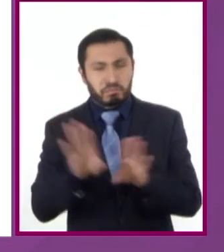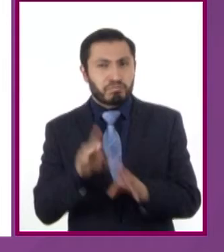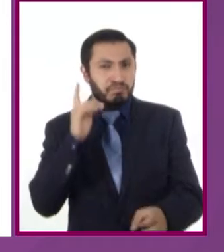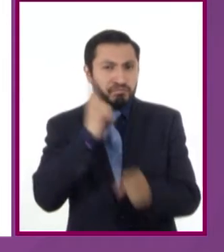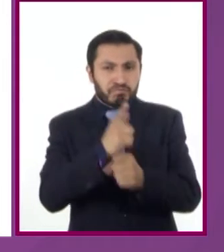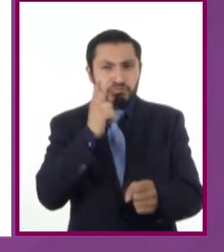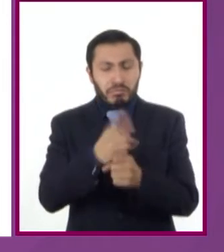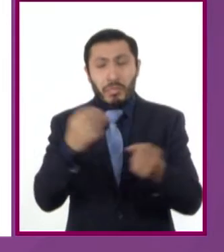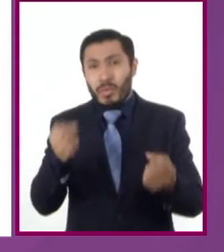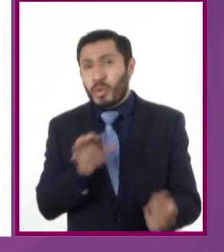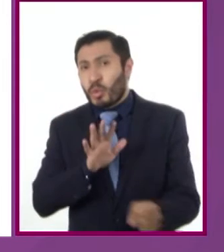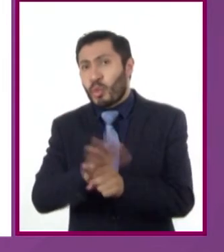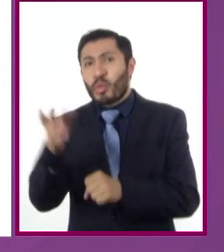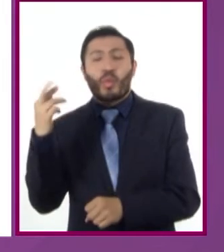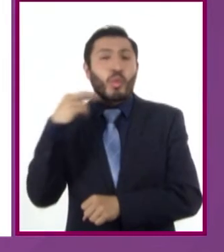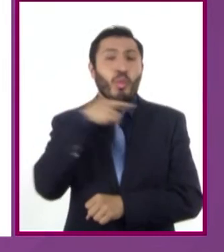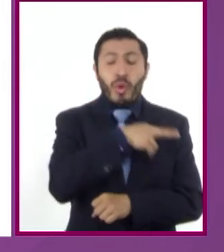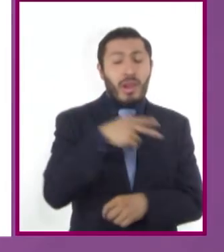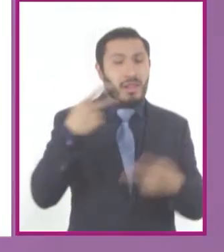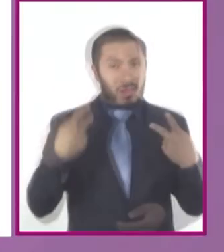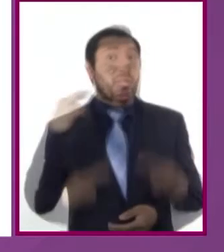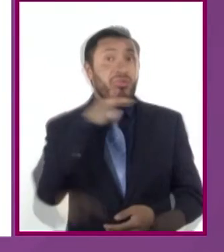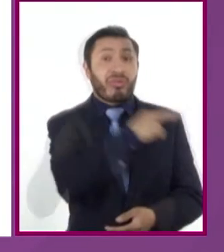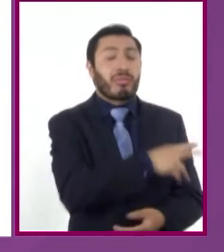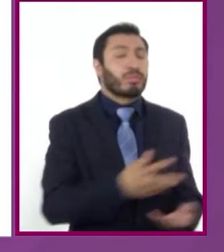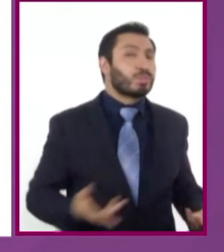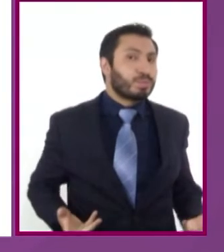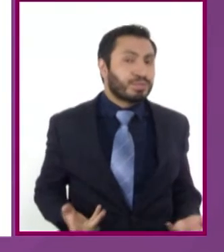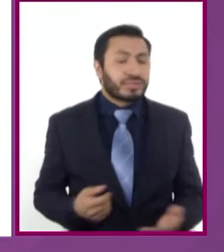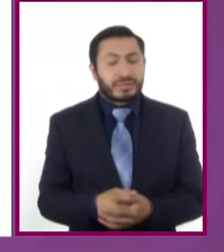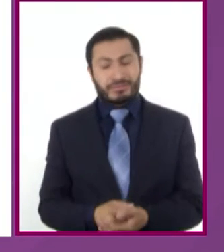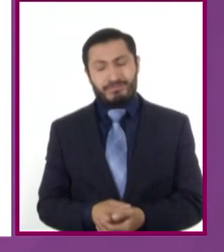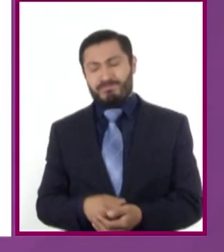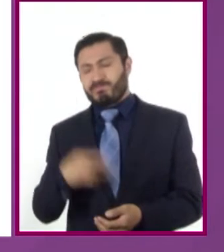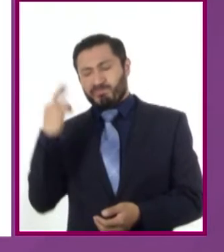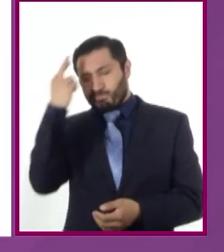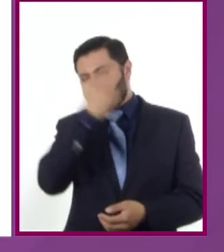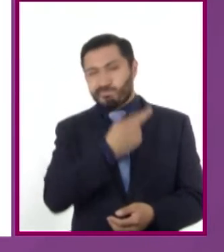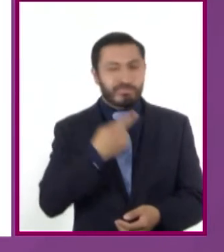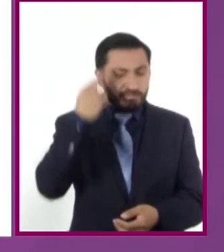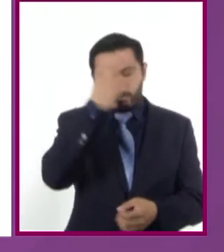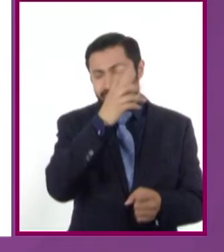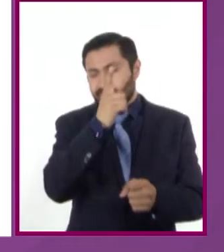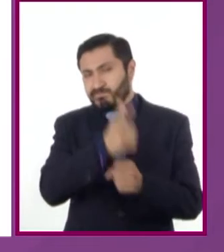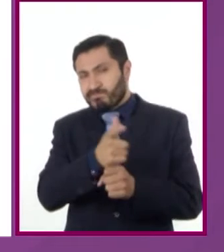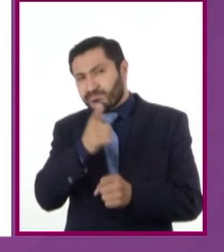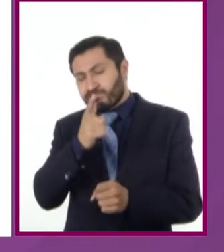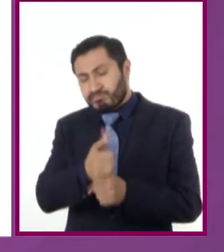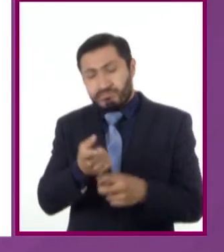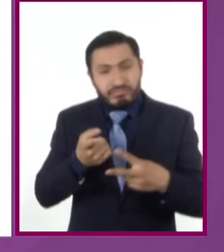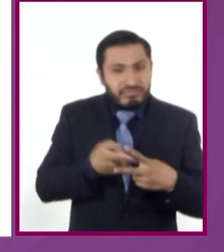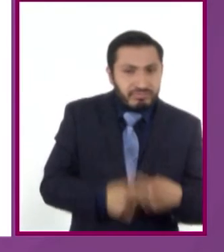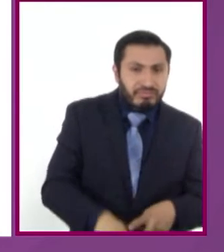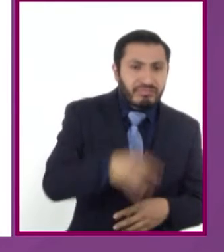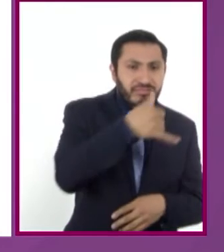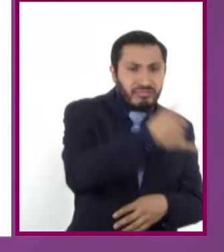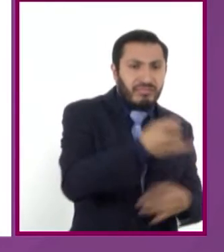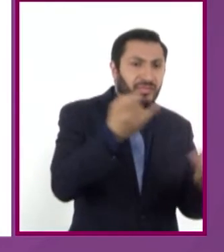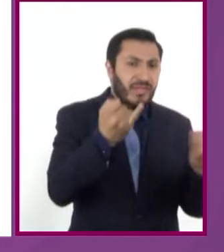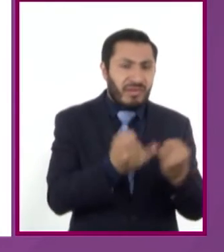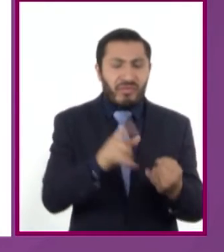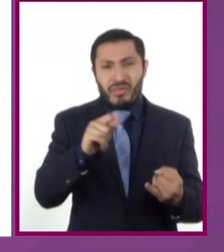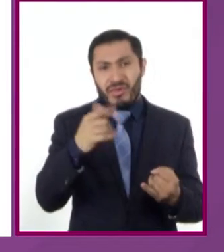rapidez alcanzada por el ciclista. Para calcular la rapidez partiremos de la expresión Y igual